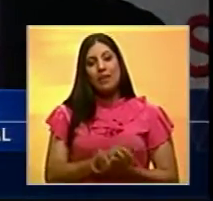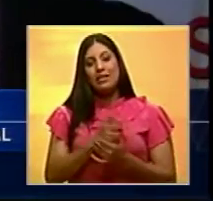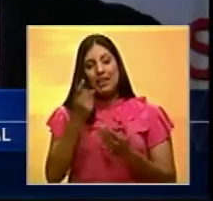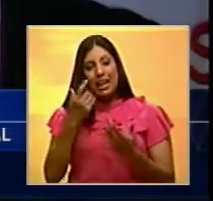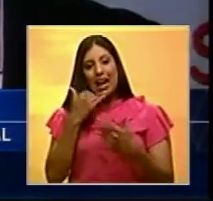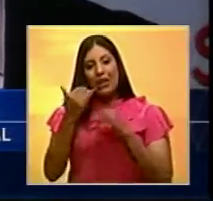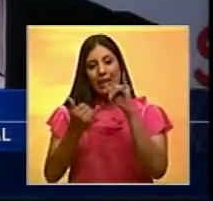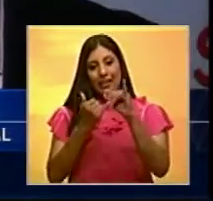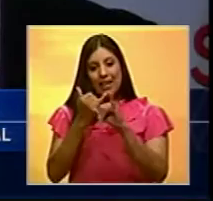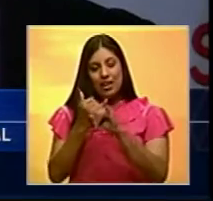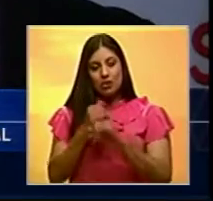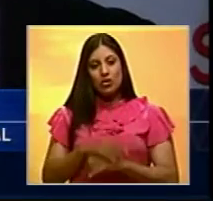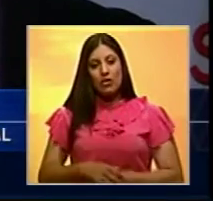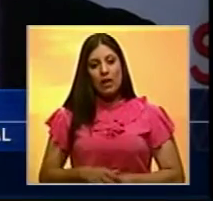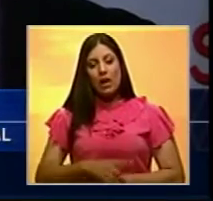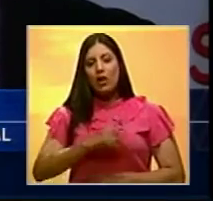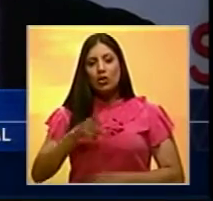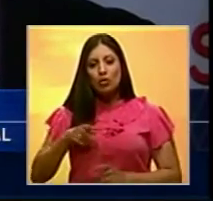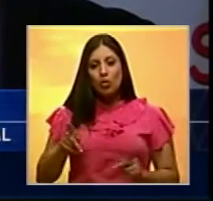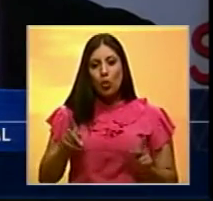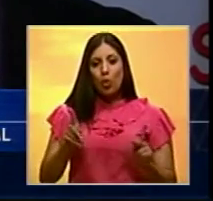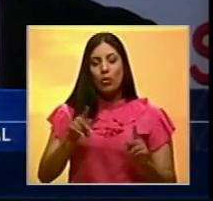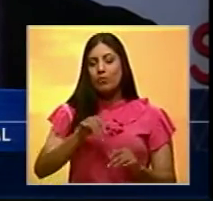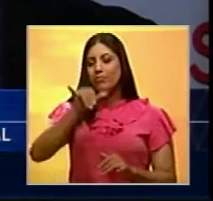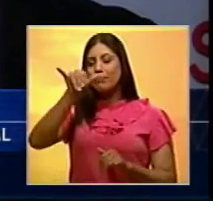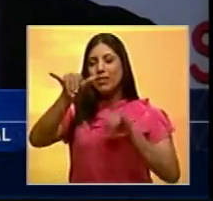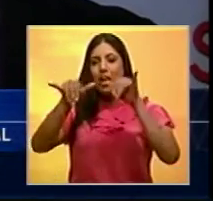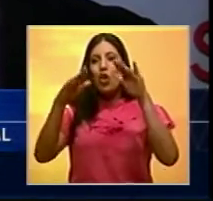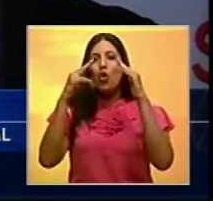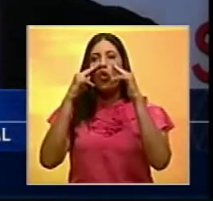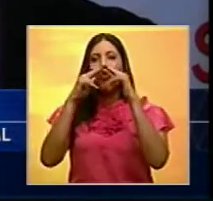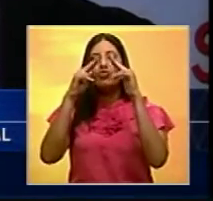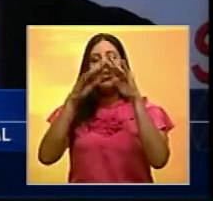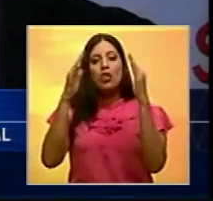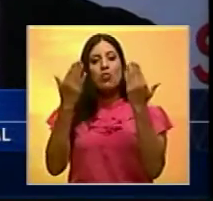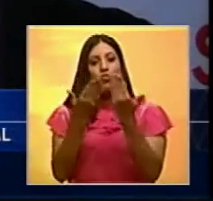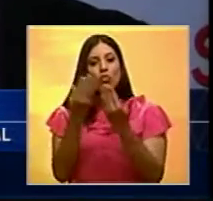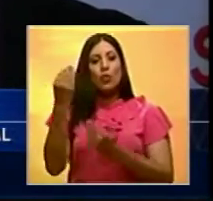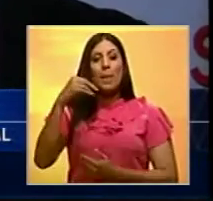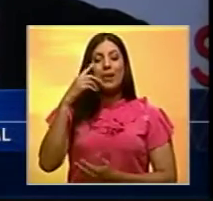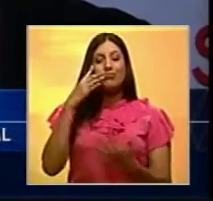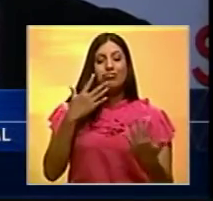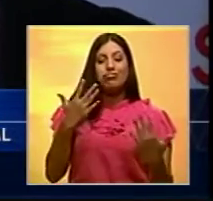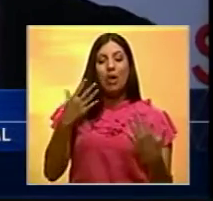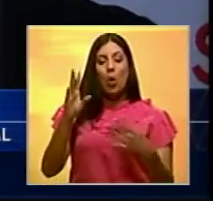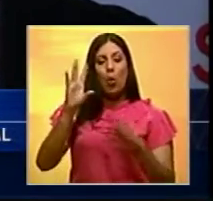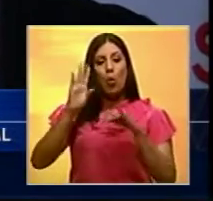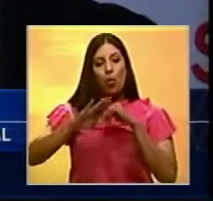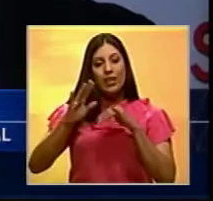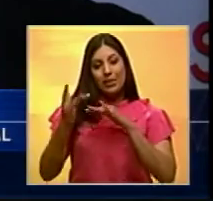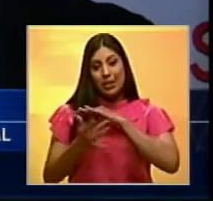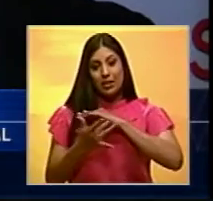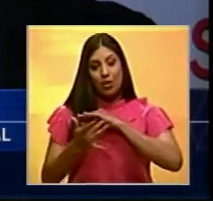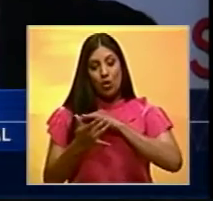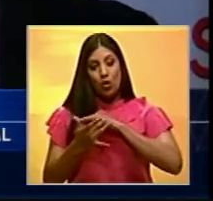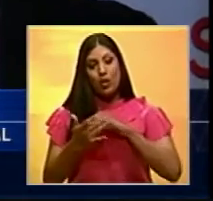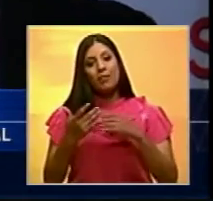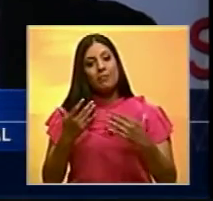eventos internacionales. Nos da la oportunidad de viajar y conocer el mundo, además de eso de ver todas las últimas tendencias